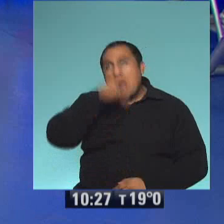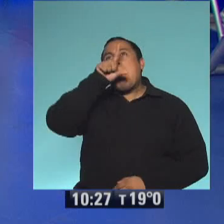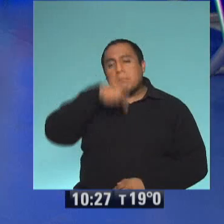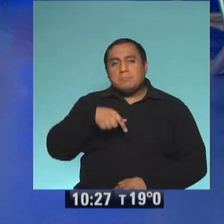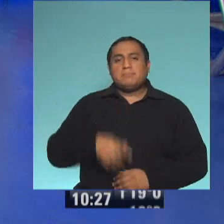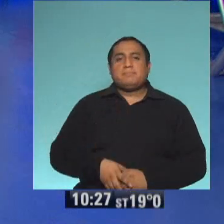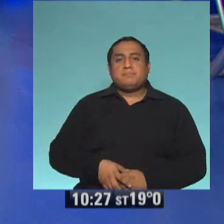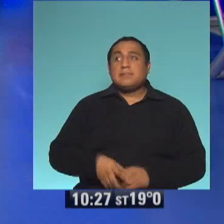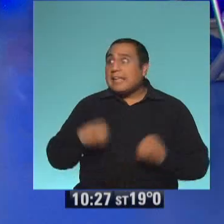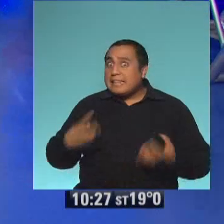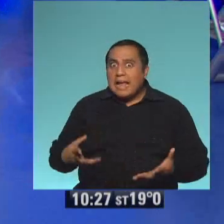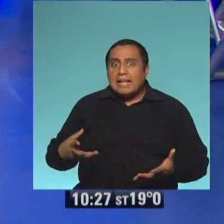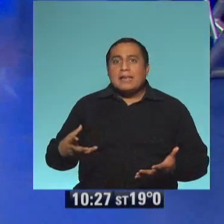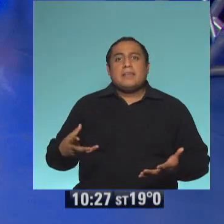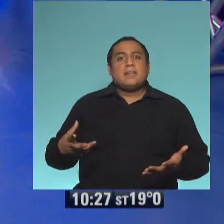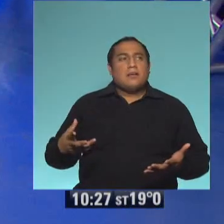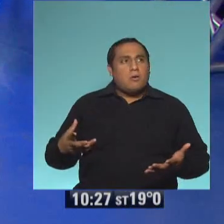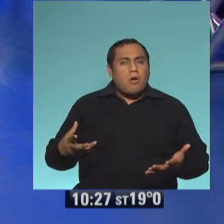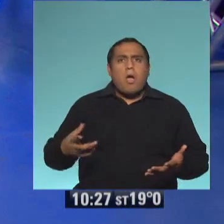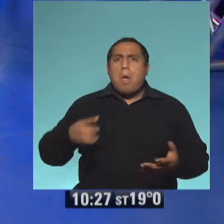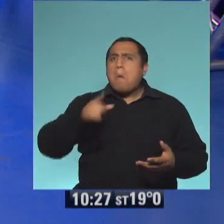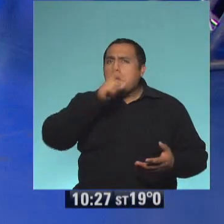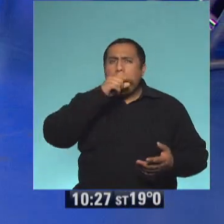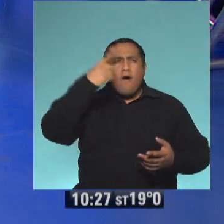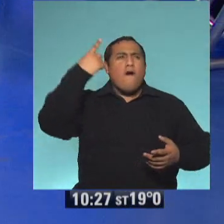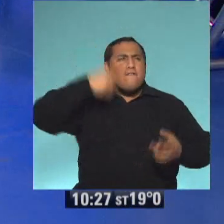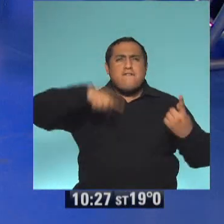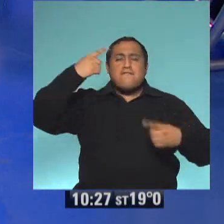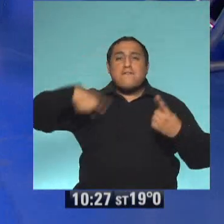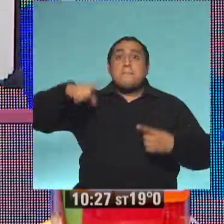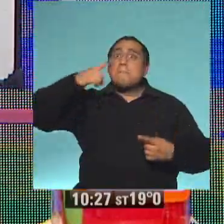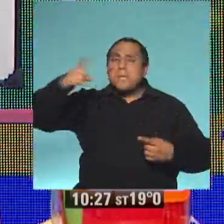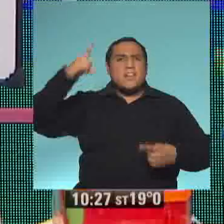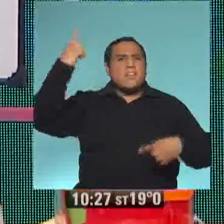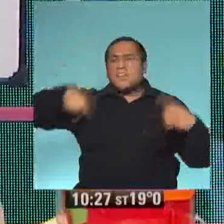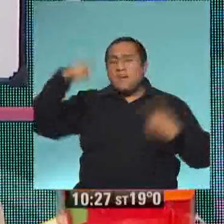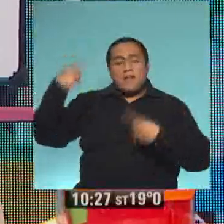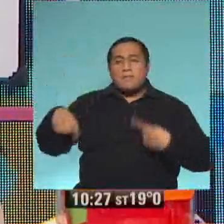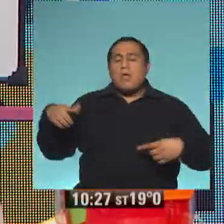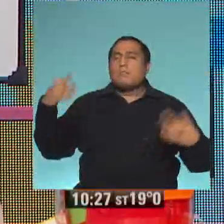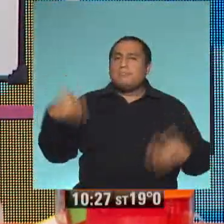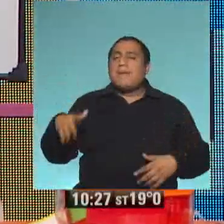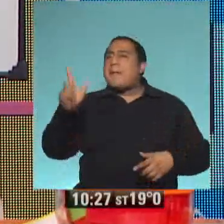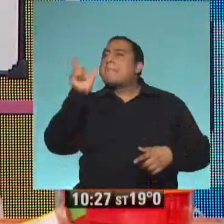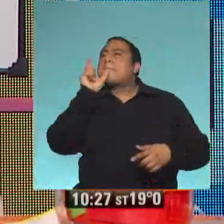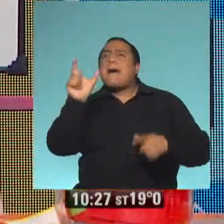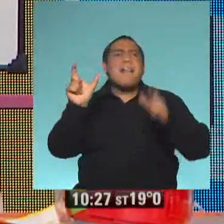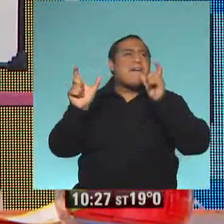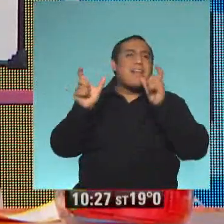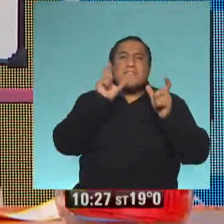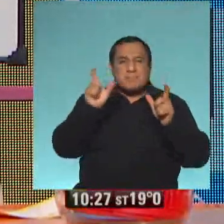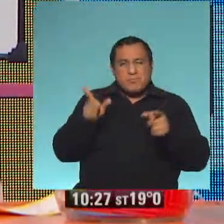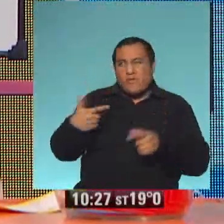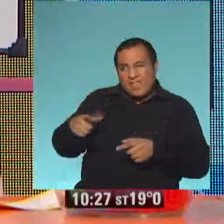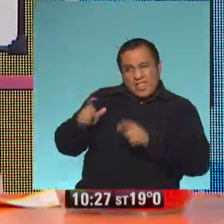¿Qué tal? Más de 1000 especies de aves. Sí. ¡Qué cantidad! Vamos a anotar algunas palabras que nos quedan de este video,